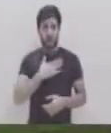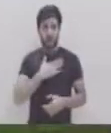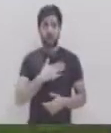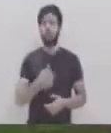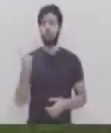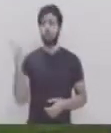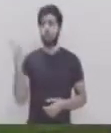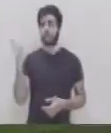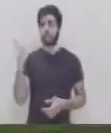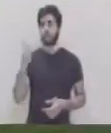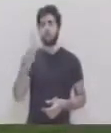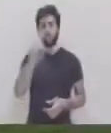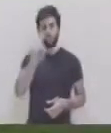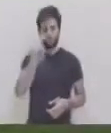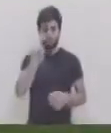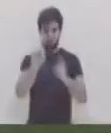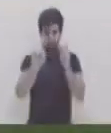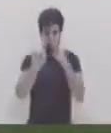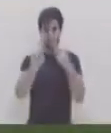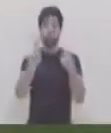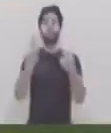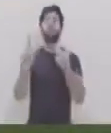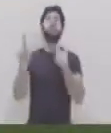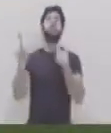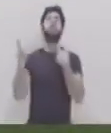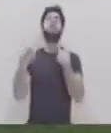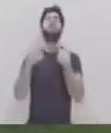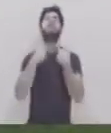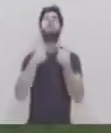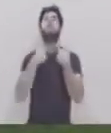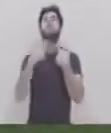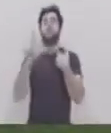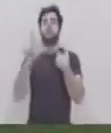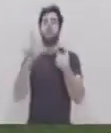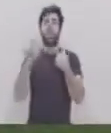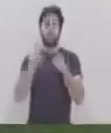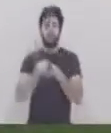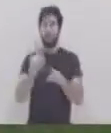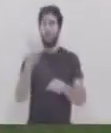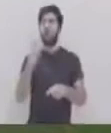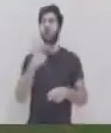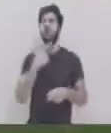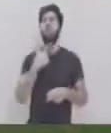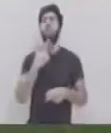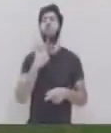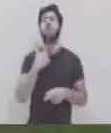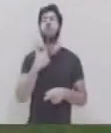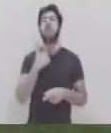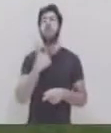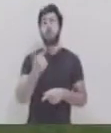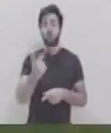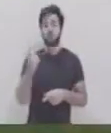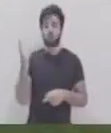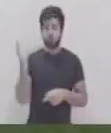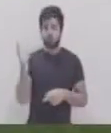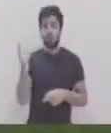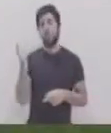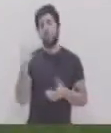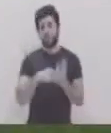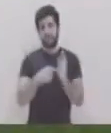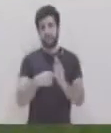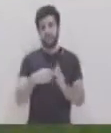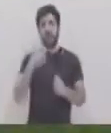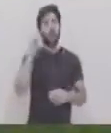pecho, me gusta, voy a llevar mi dedo índice o la letra L y va a hacer unas pequeñas